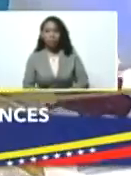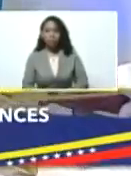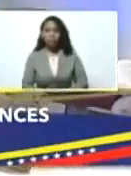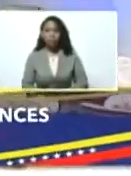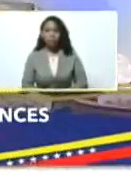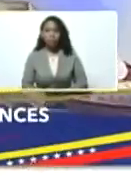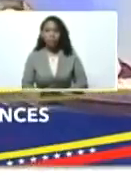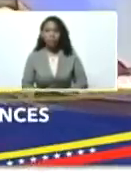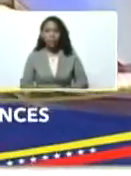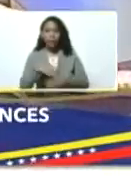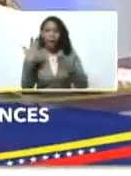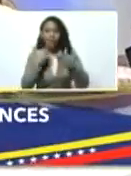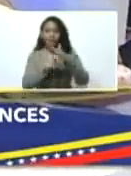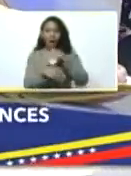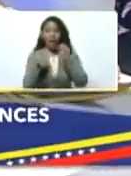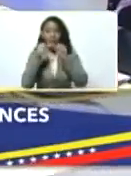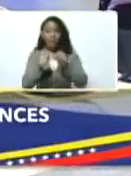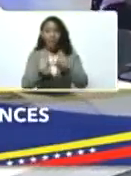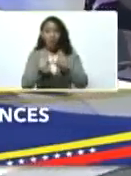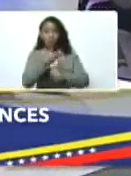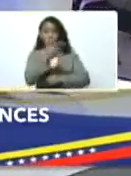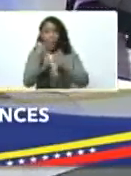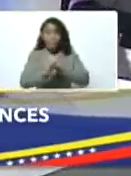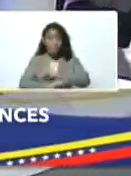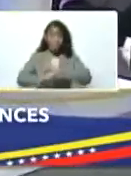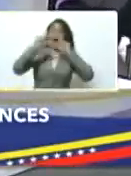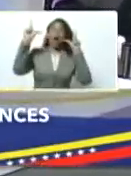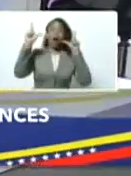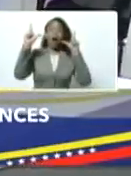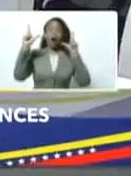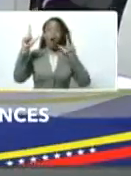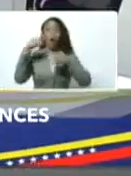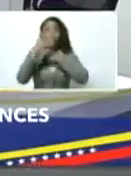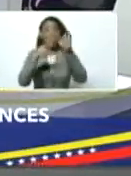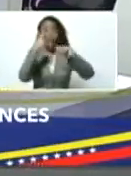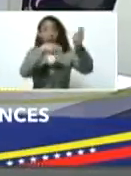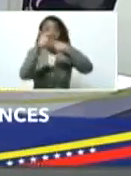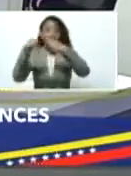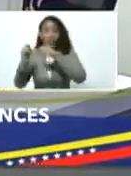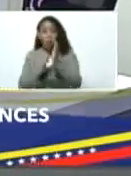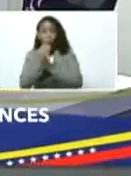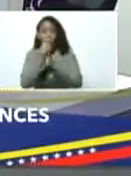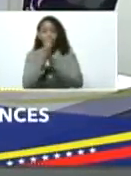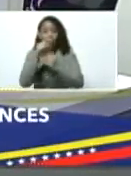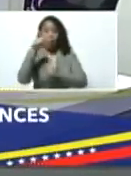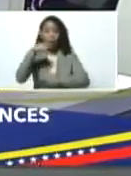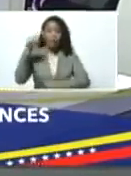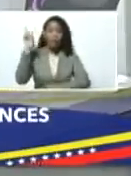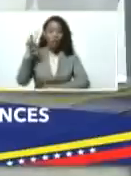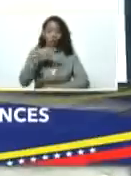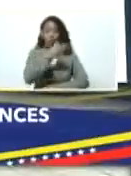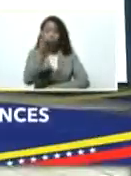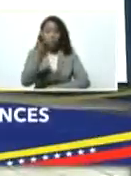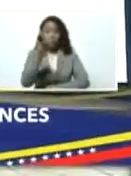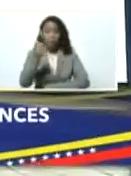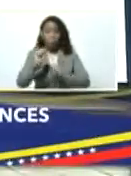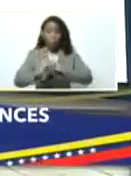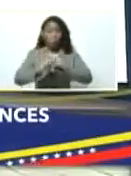que se van a quedar locos lo que van a hacer las ventas de los emprendimientos en Venezuela. Se van a quedar locos